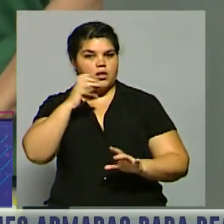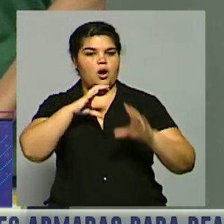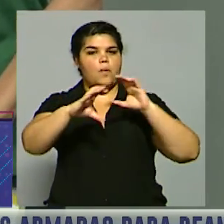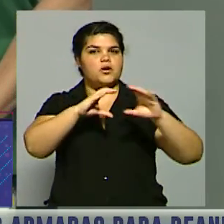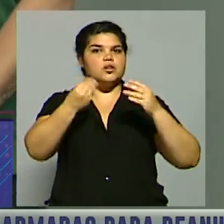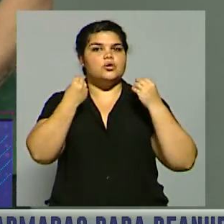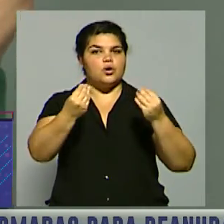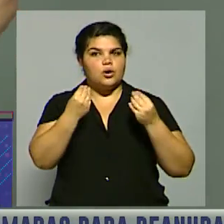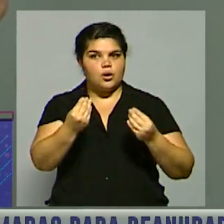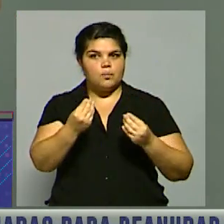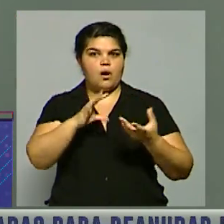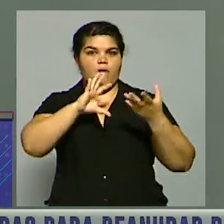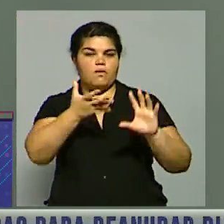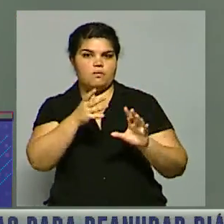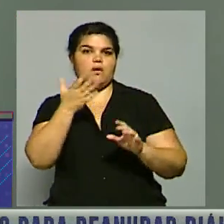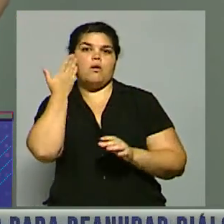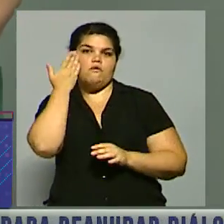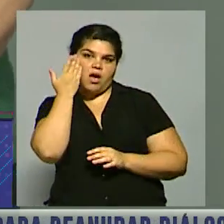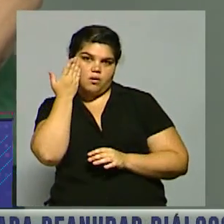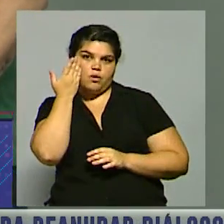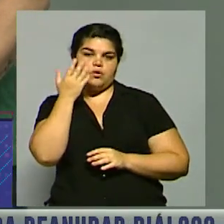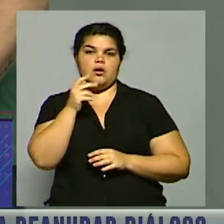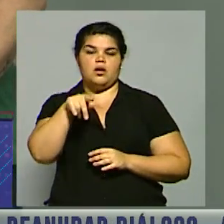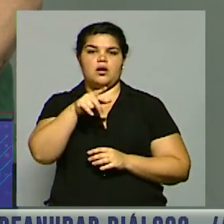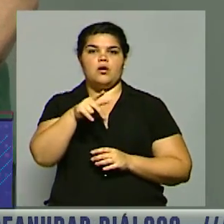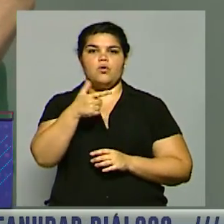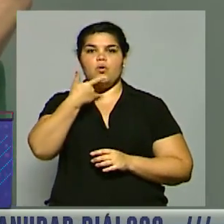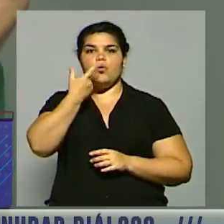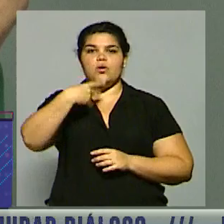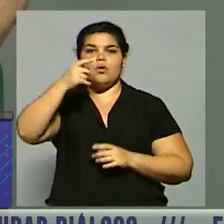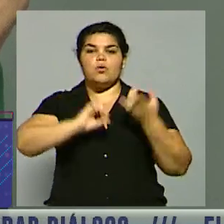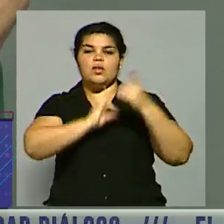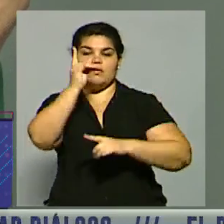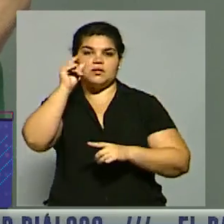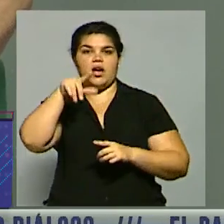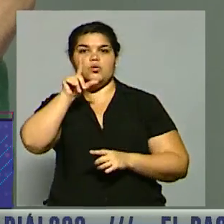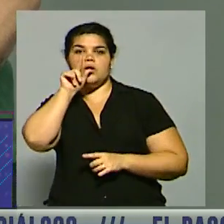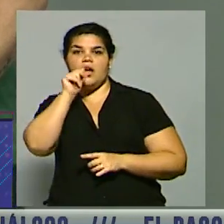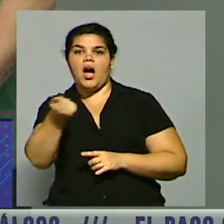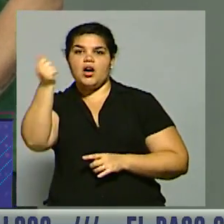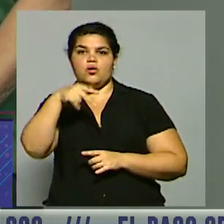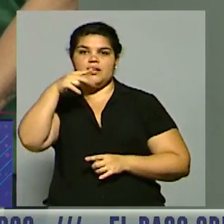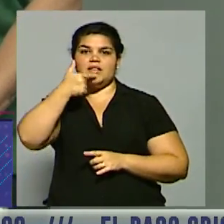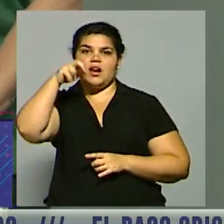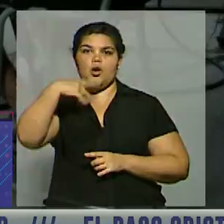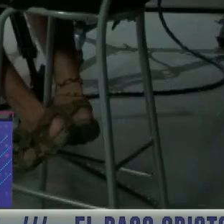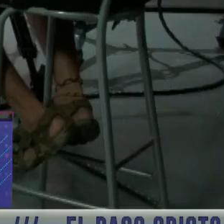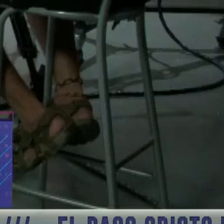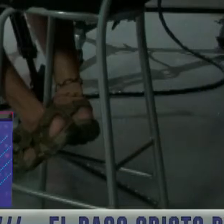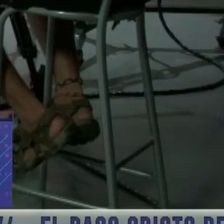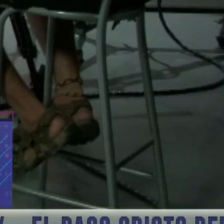con nosotros pueden utilizar las redes sociales. En Facebook nos ubican como Unidiversidad y en Twitter @señalutv.